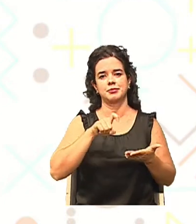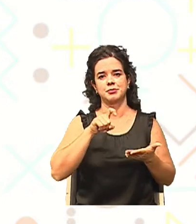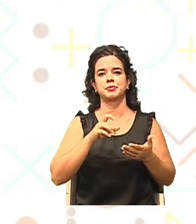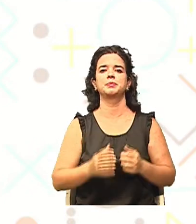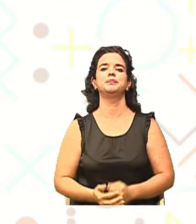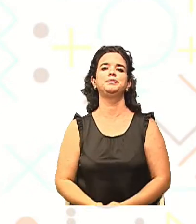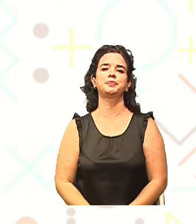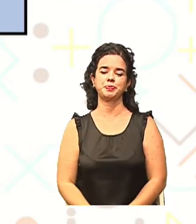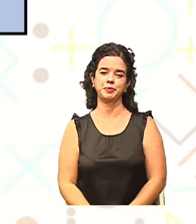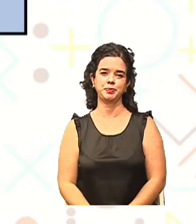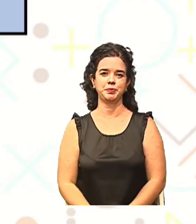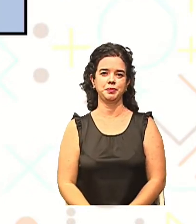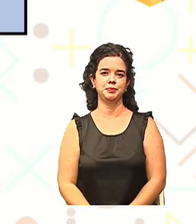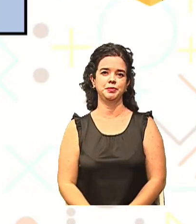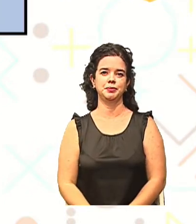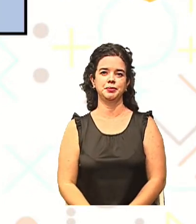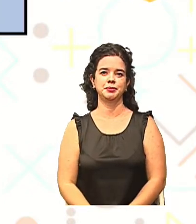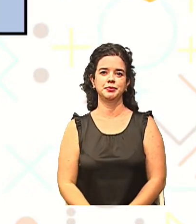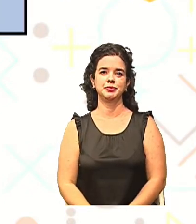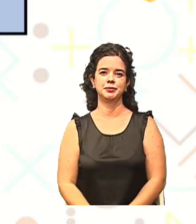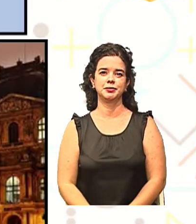cálculos.